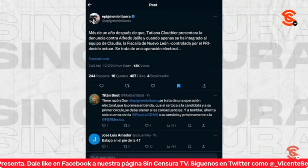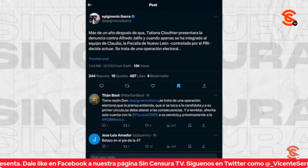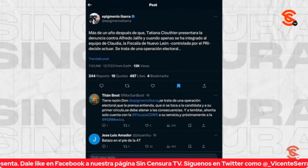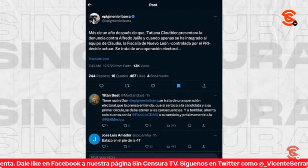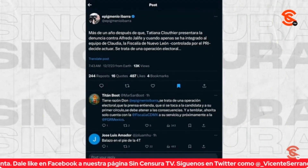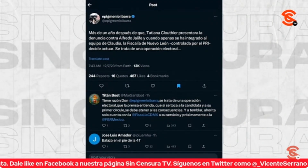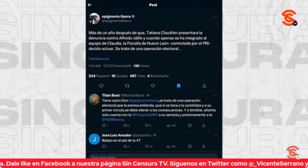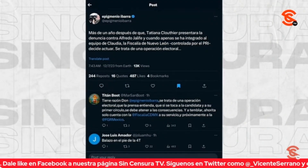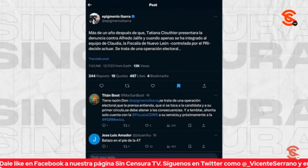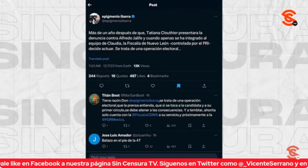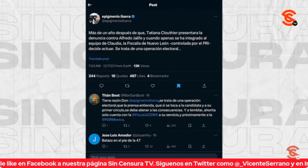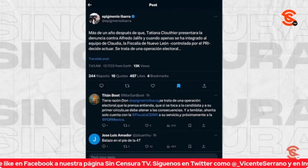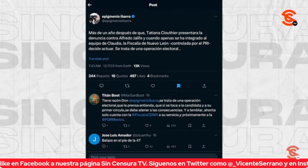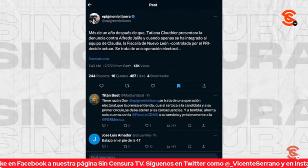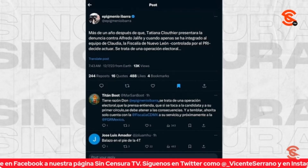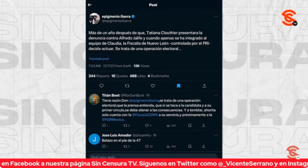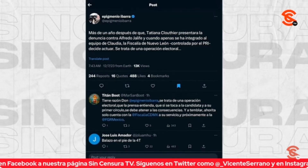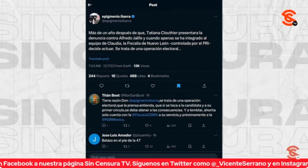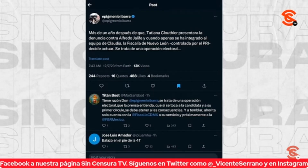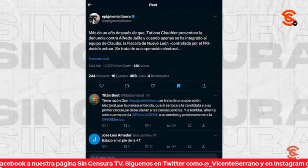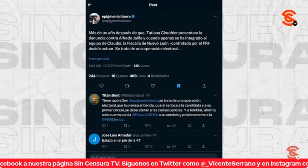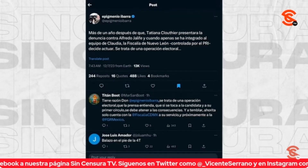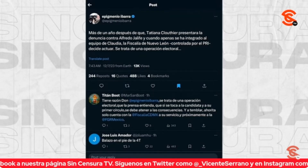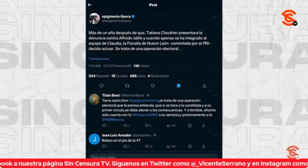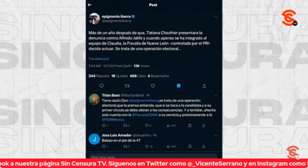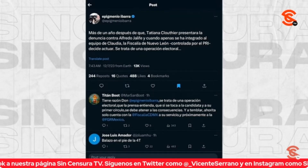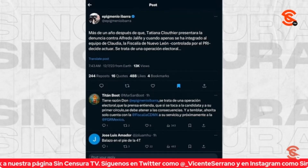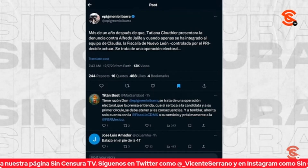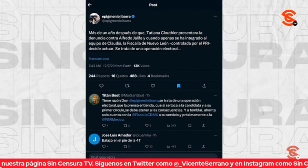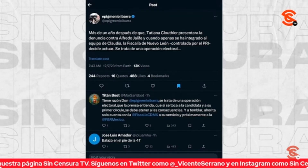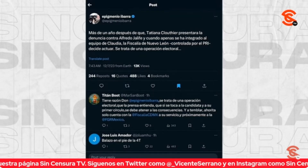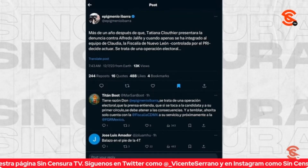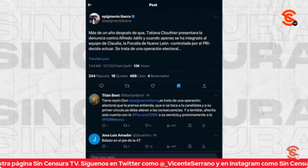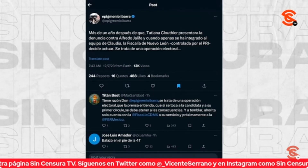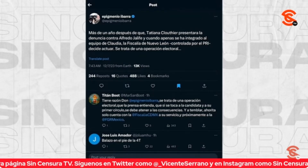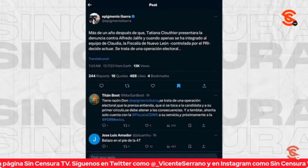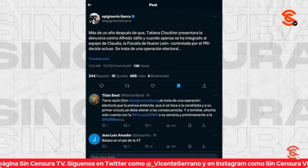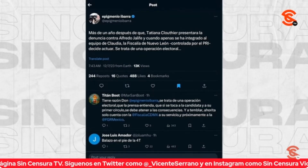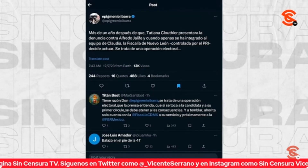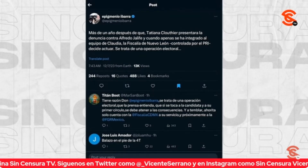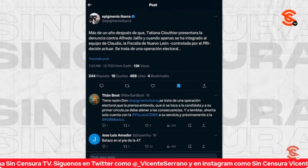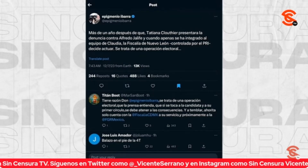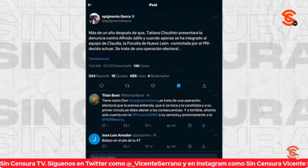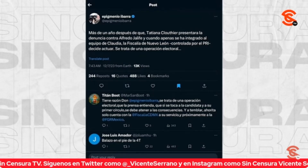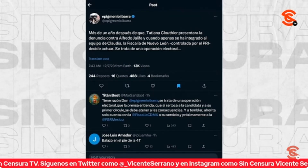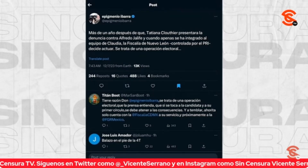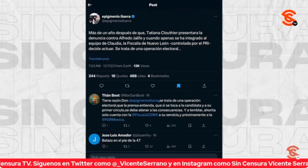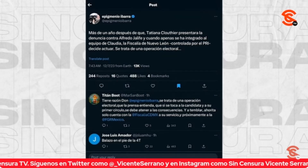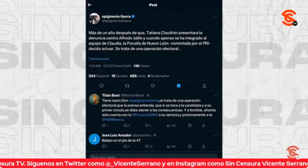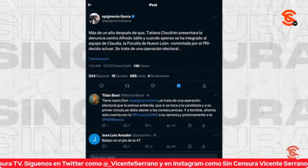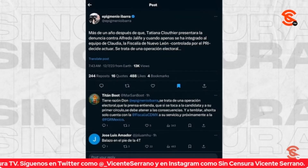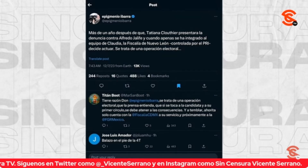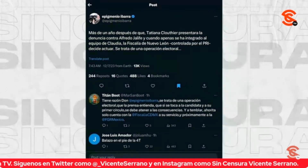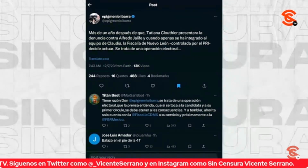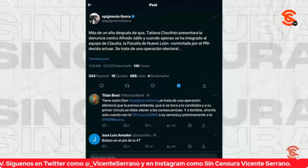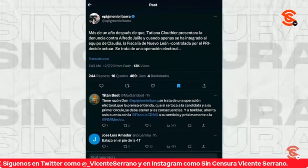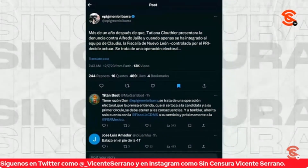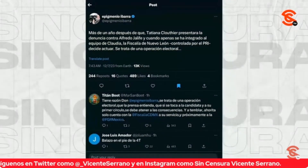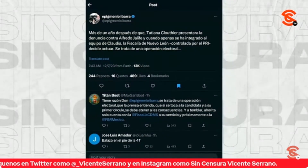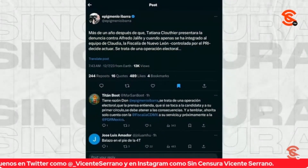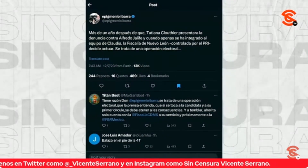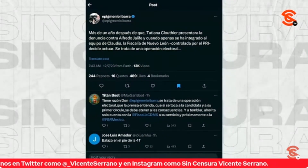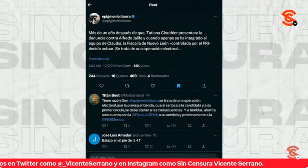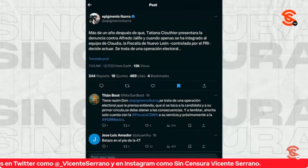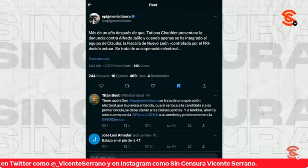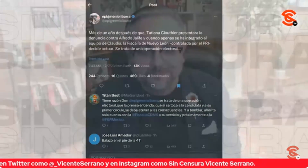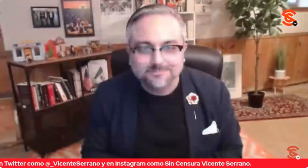controlada por el PRI, decide actuar. Se trata de una operación electoral. Yo, mire, estoy convencido de que